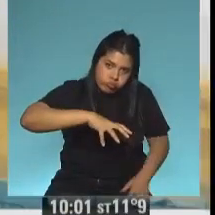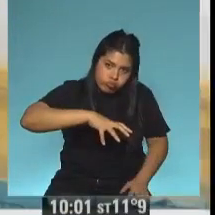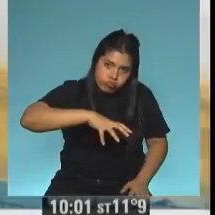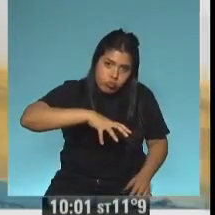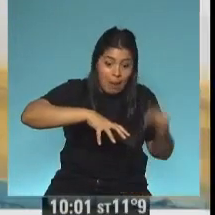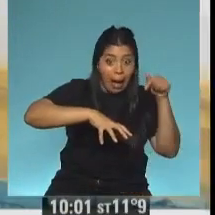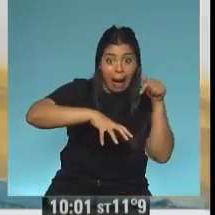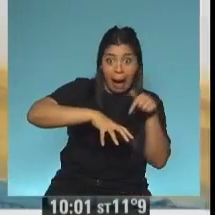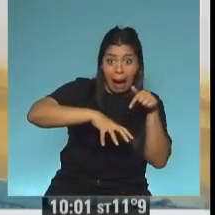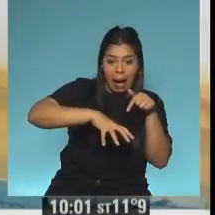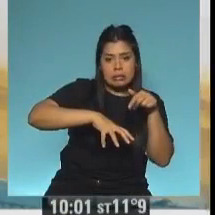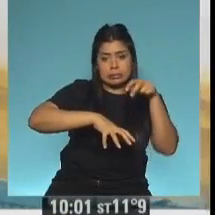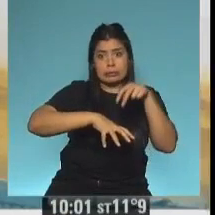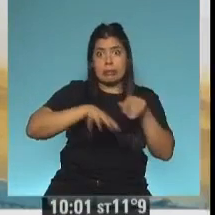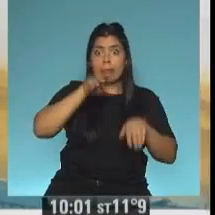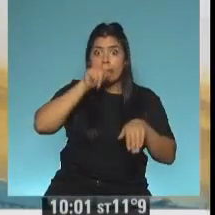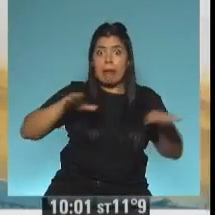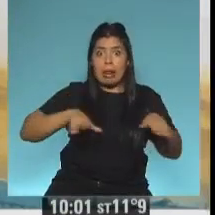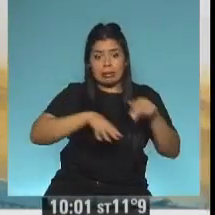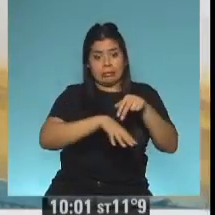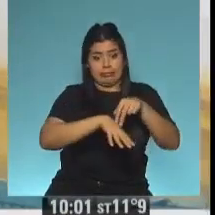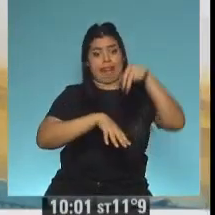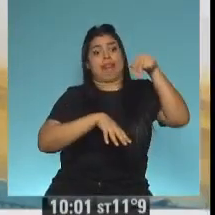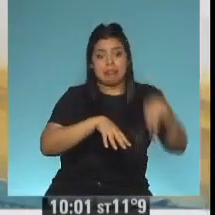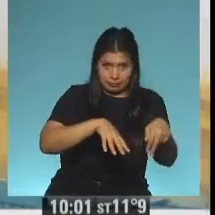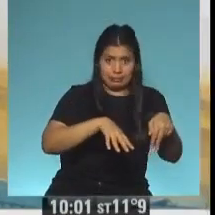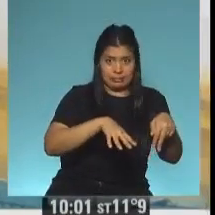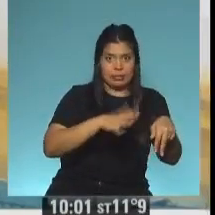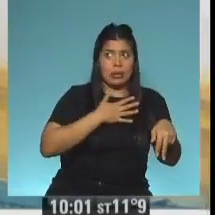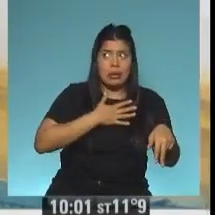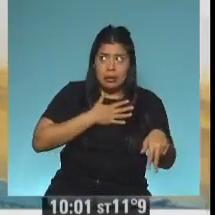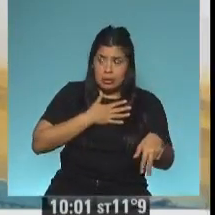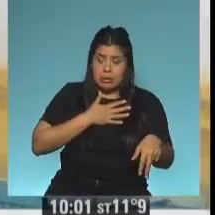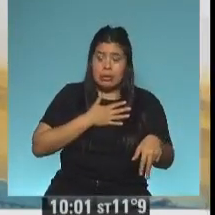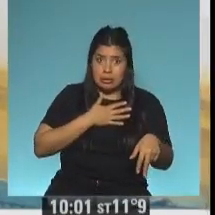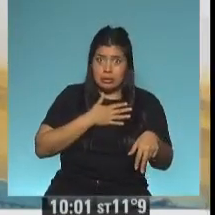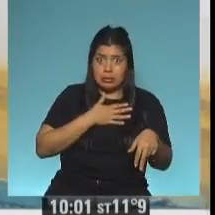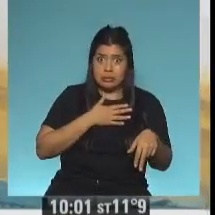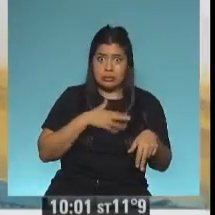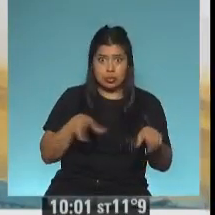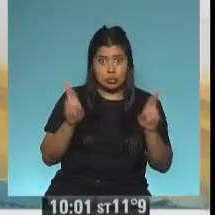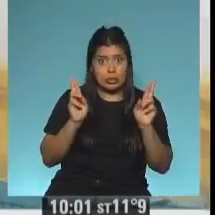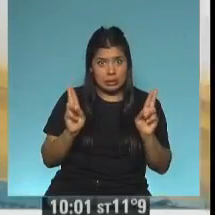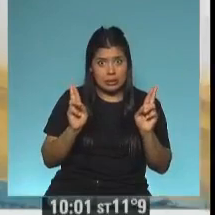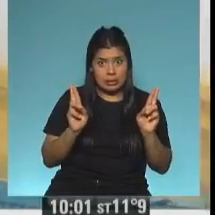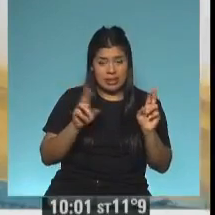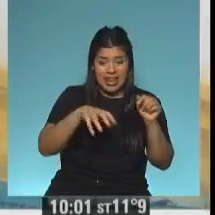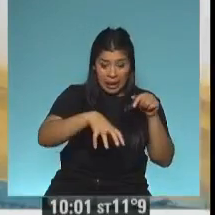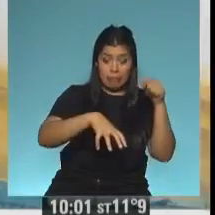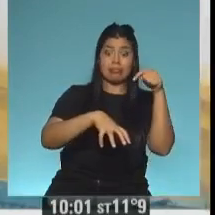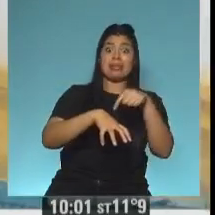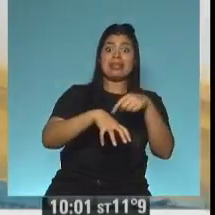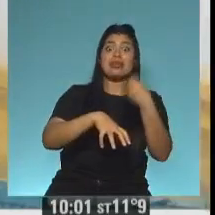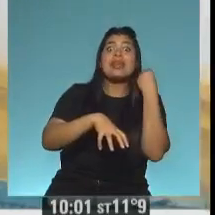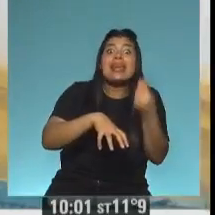se bajó de un salto. ¡Ah! ¡Menuda sorpresa se llevó! La isla redonda y de lunares era